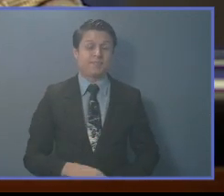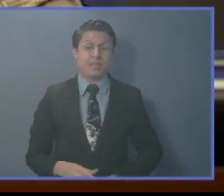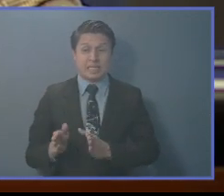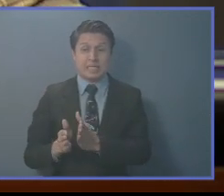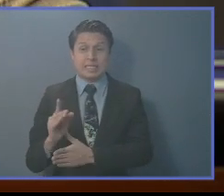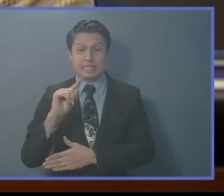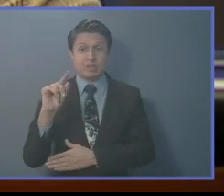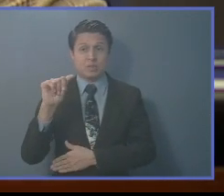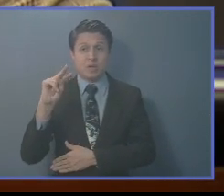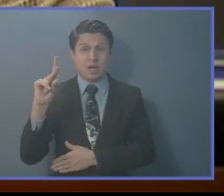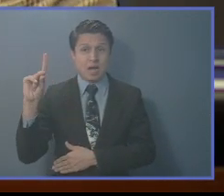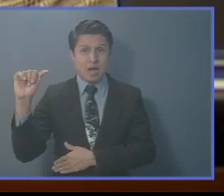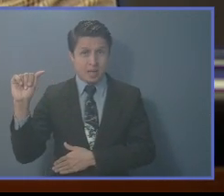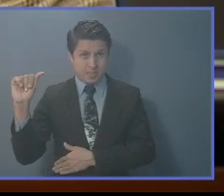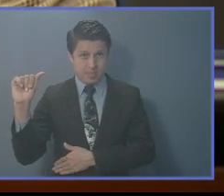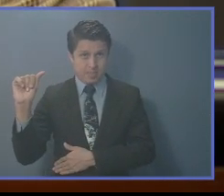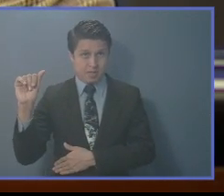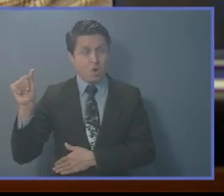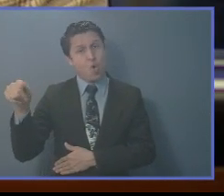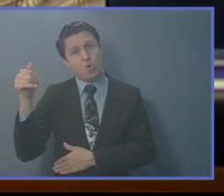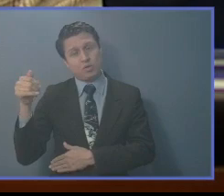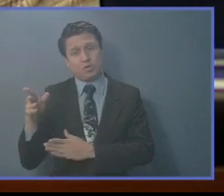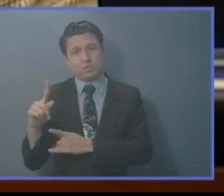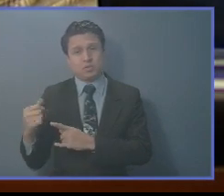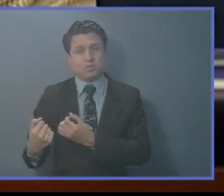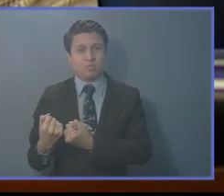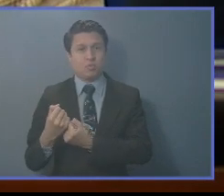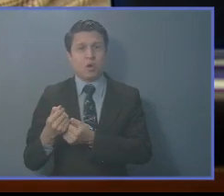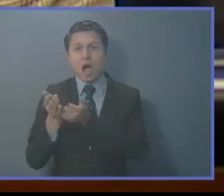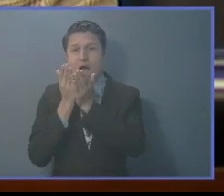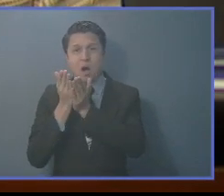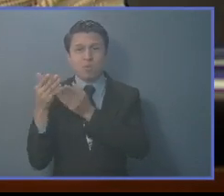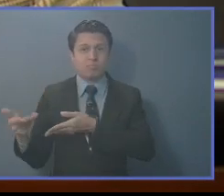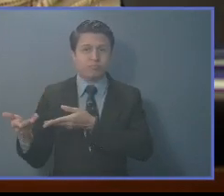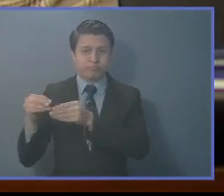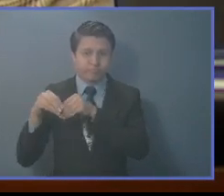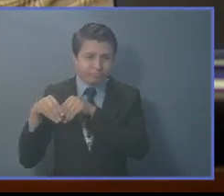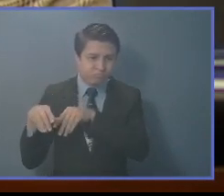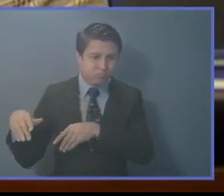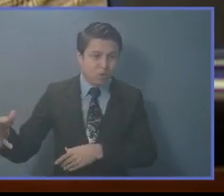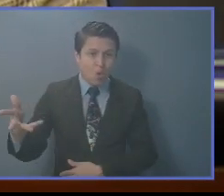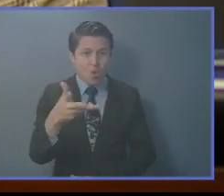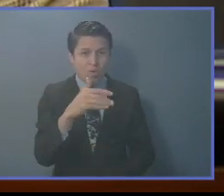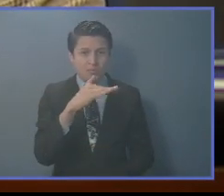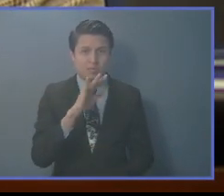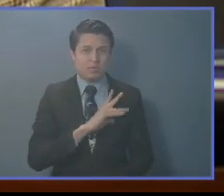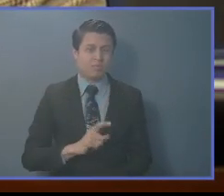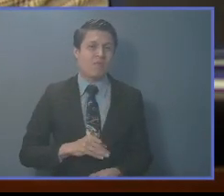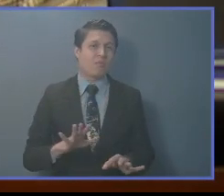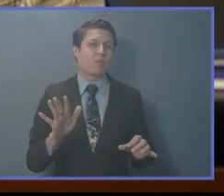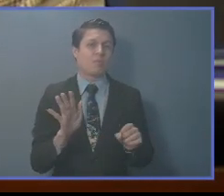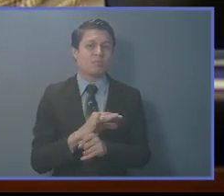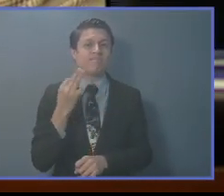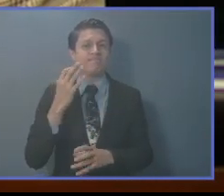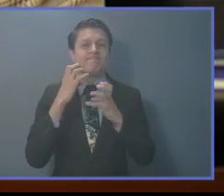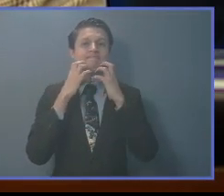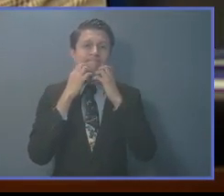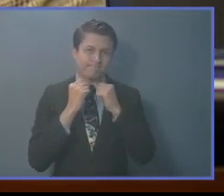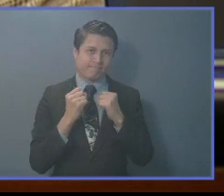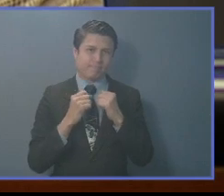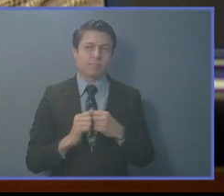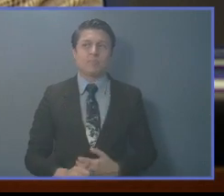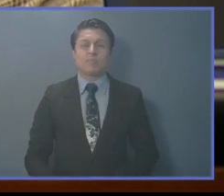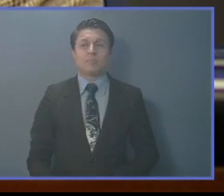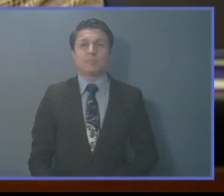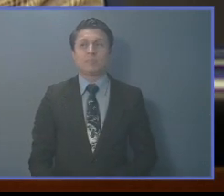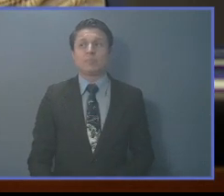Acueductos, Alcantarillados y además proveedores de agua deberán garantizar el suministro y abastecimiento de agua potable a la población como un recurso necesario